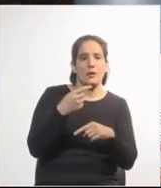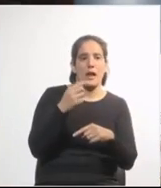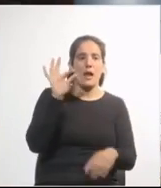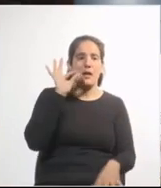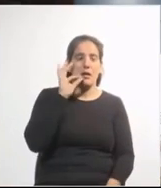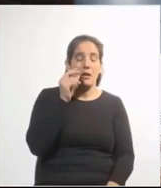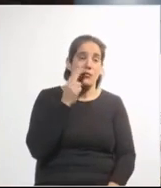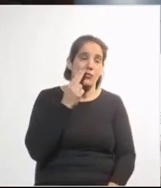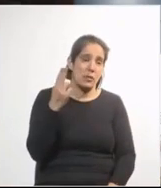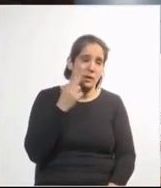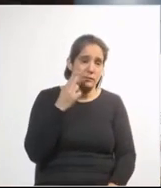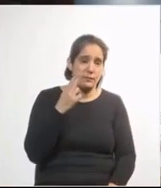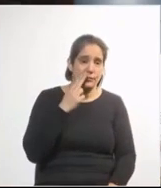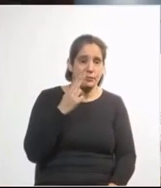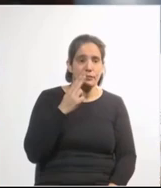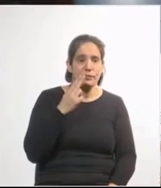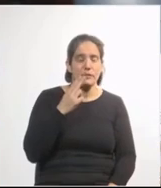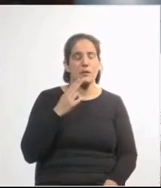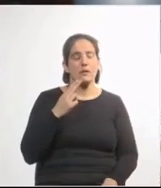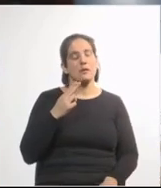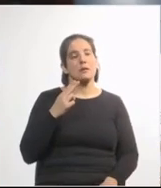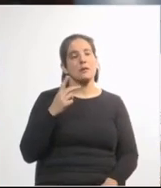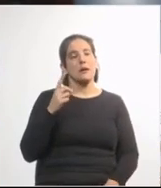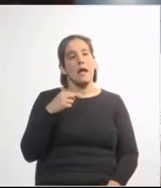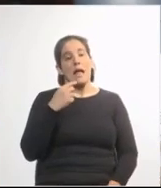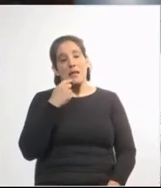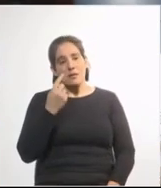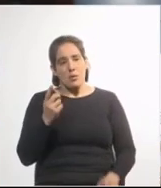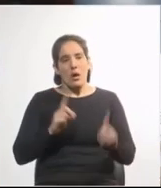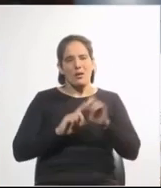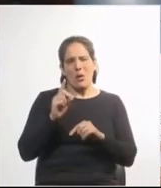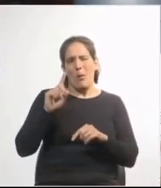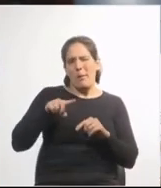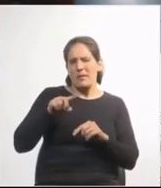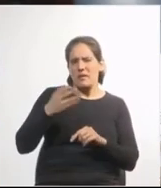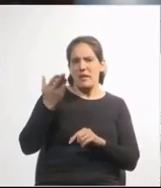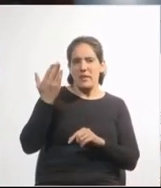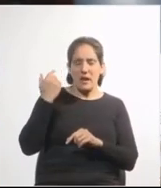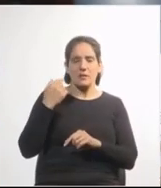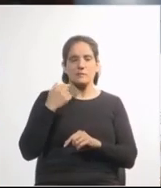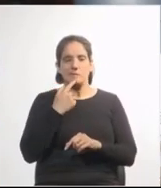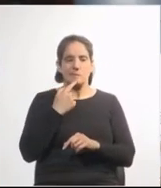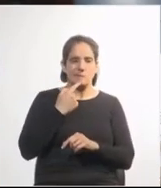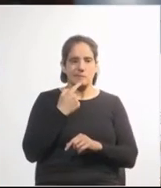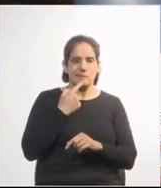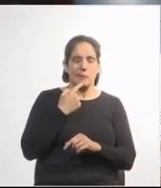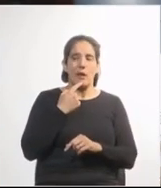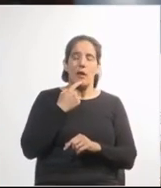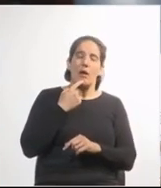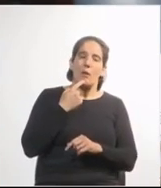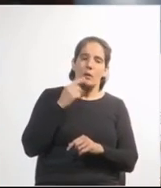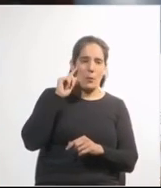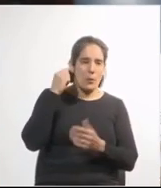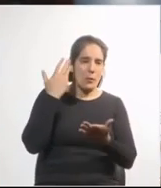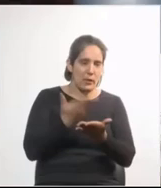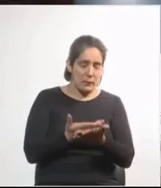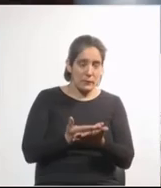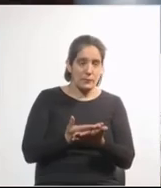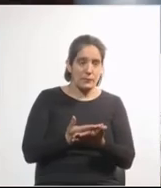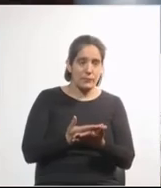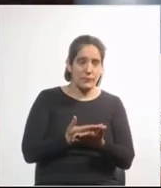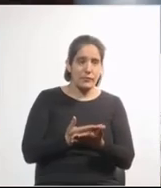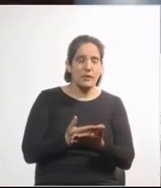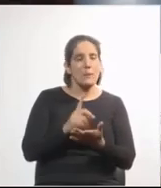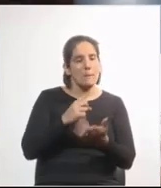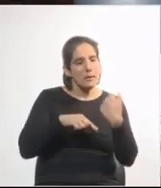tabaco. Saludamos que luego de algunas vacilaciones ocurridas hace unos meses, el Poder Ejecutivo haya presentado estas propuestas